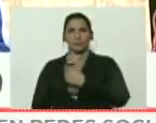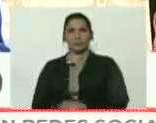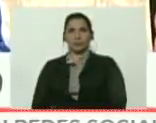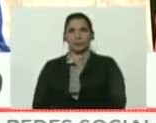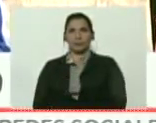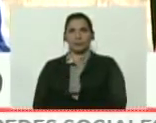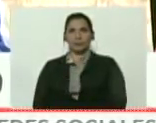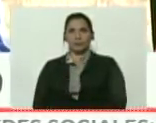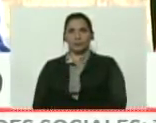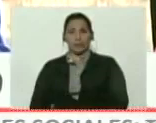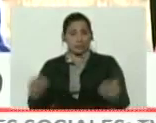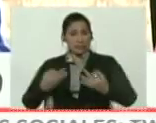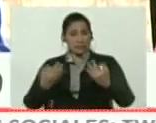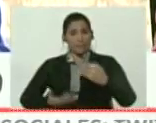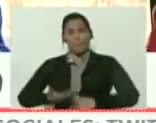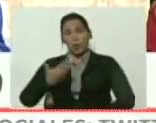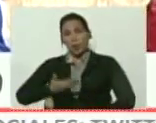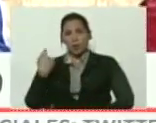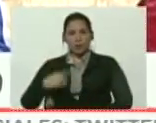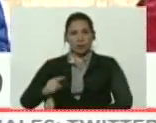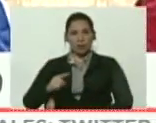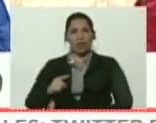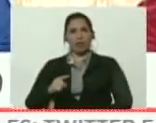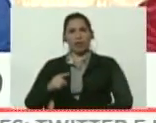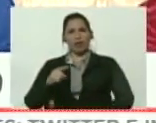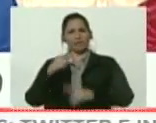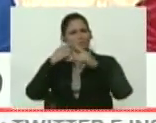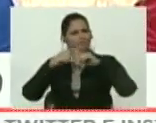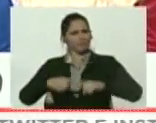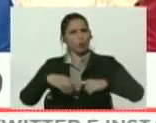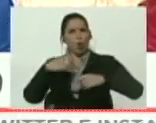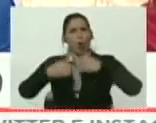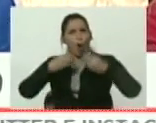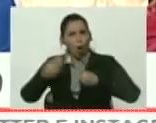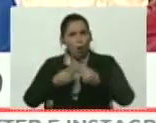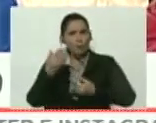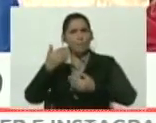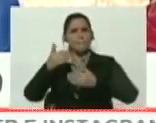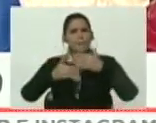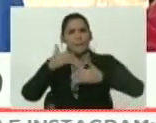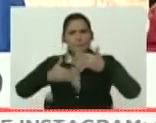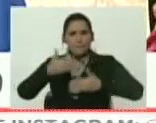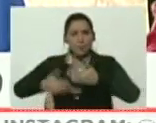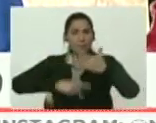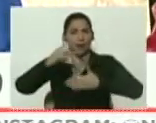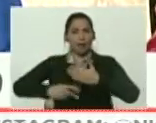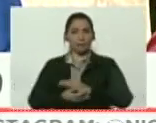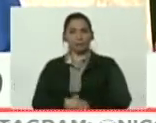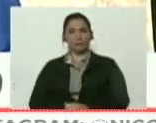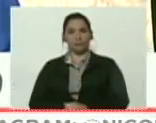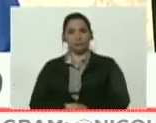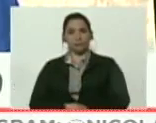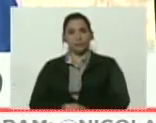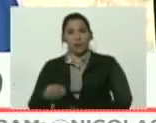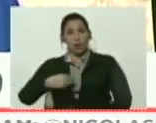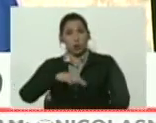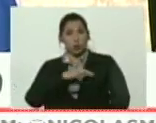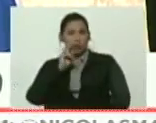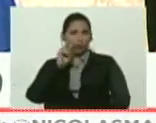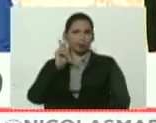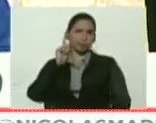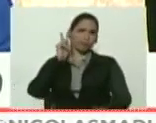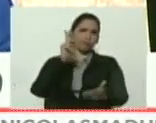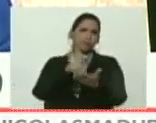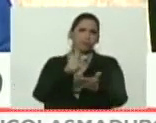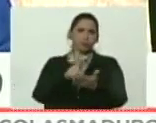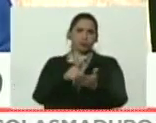Siempre es importante tener las estadísticas de cómo evoluciona el plan. Nosotros hemos ido